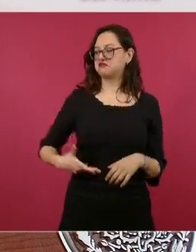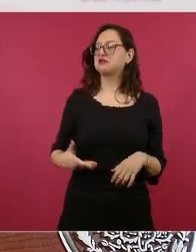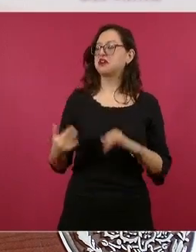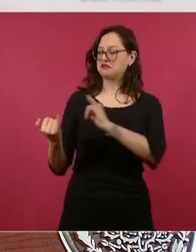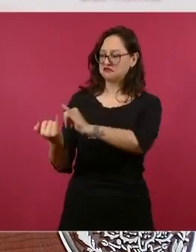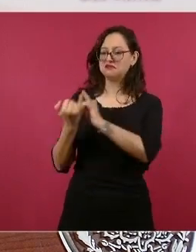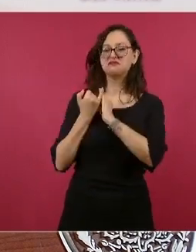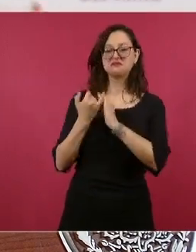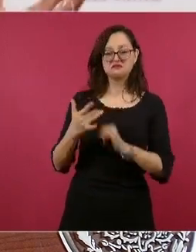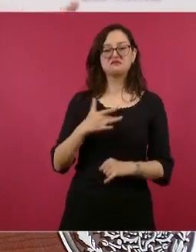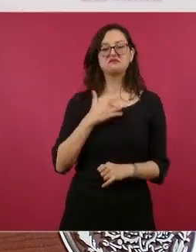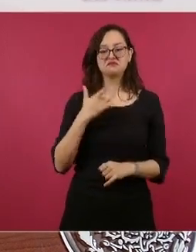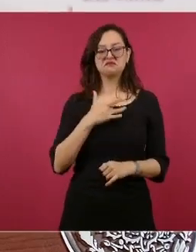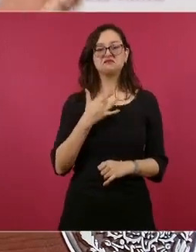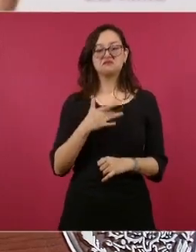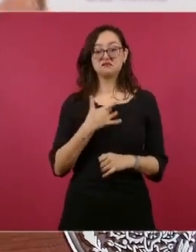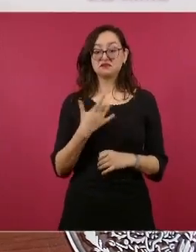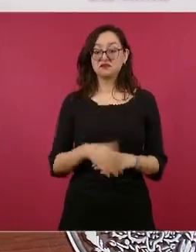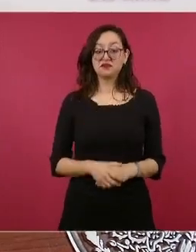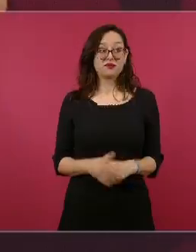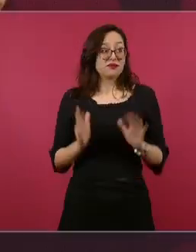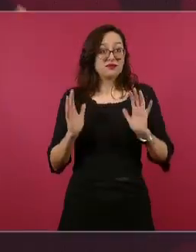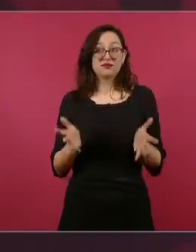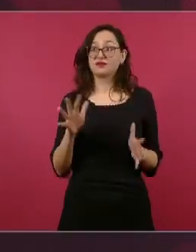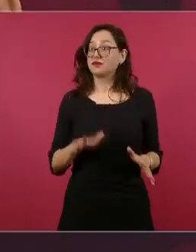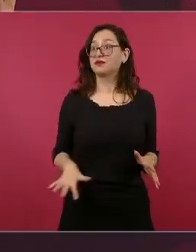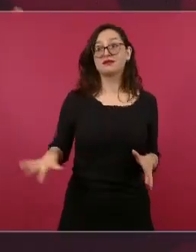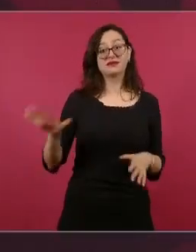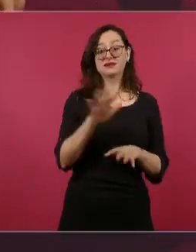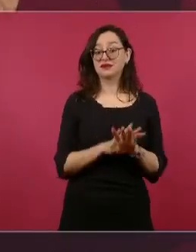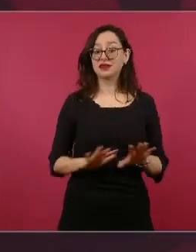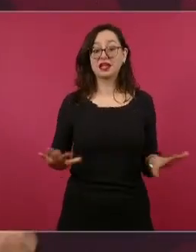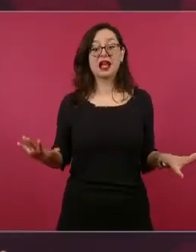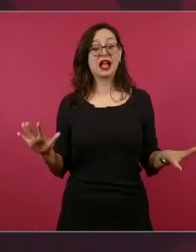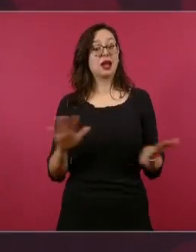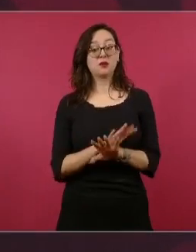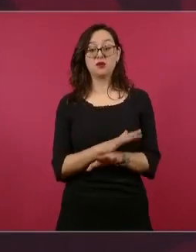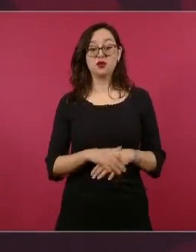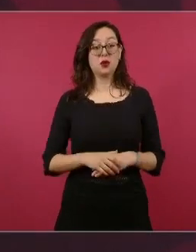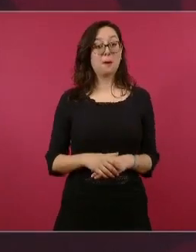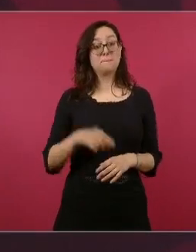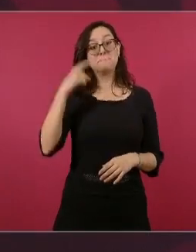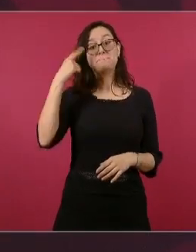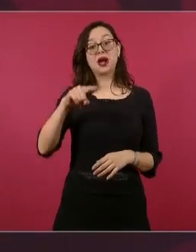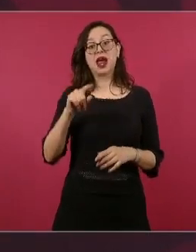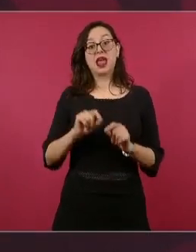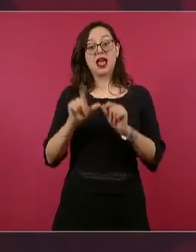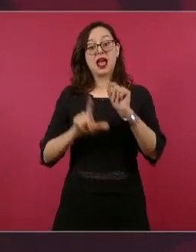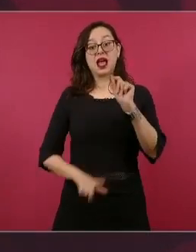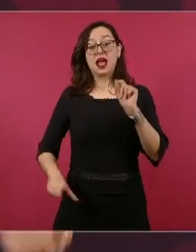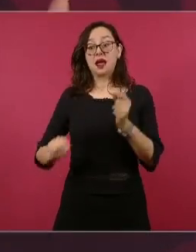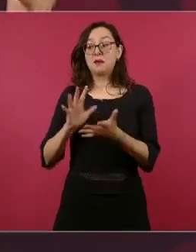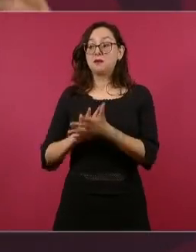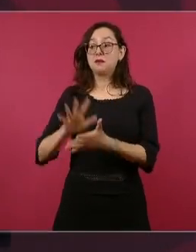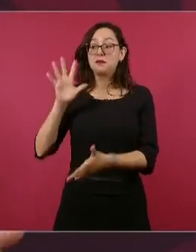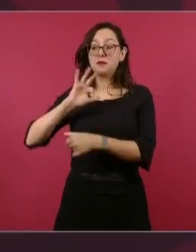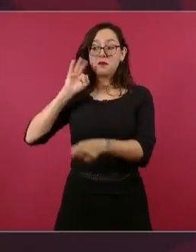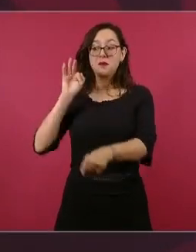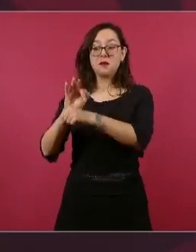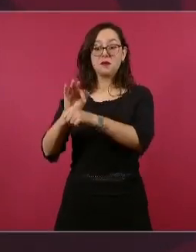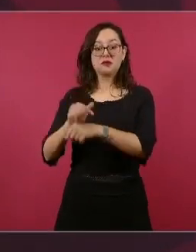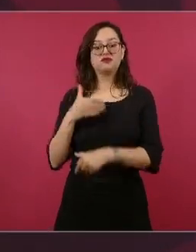pero ya esto cambió para bien de nuestro pueblo y hacia adelante